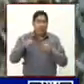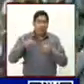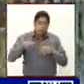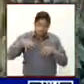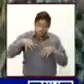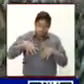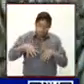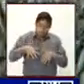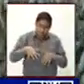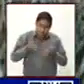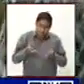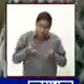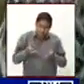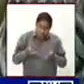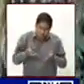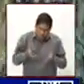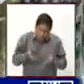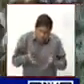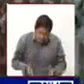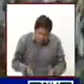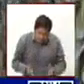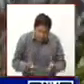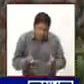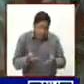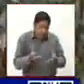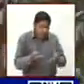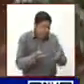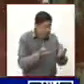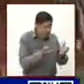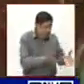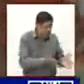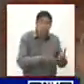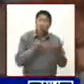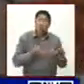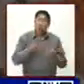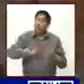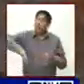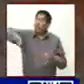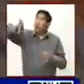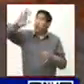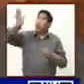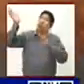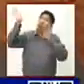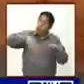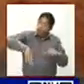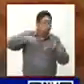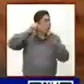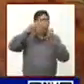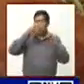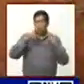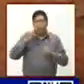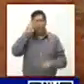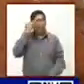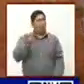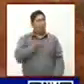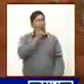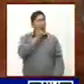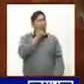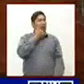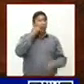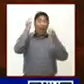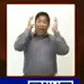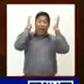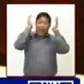la maquinaria Entonces no hubo ninguna caída de muro y ningún desborde el día de hoy ese es un problema que no sé por qué el día de hoy